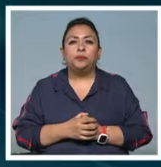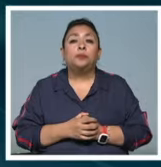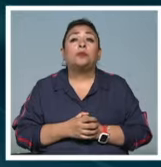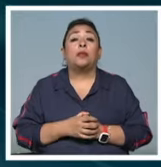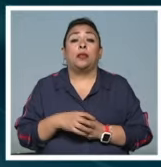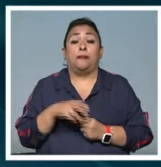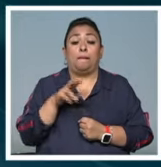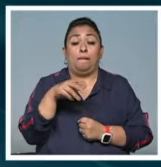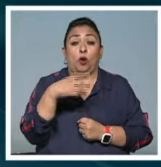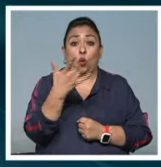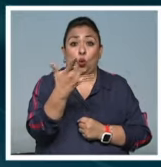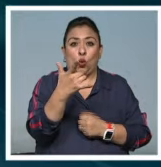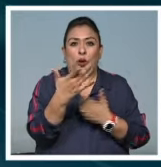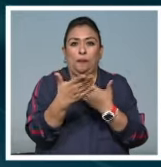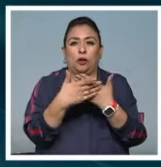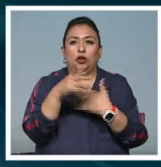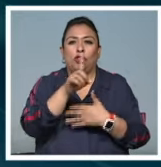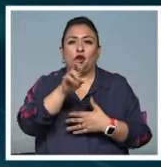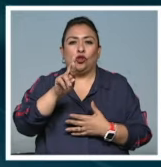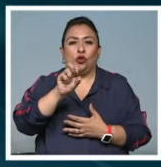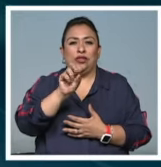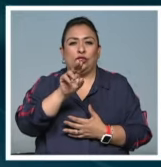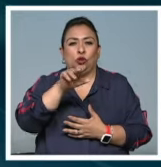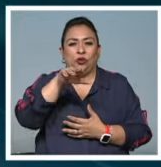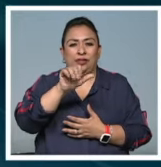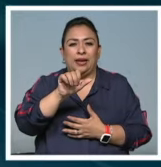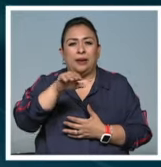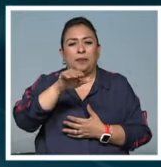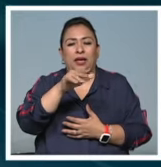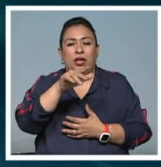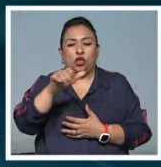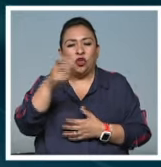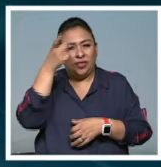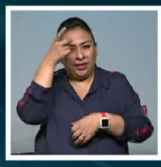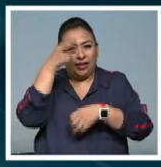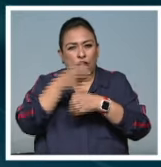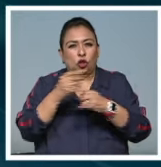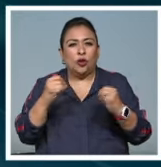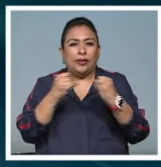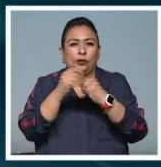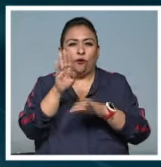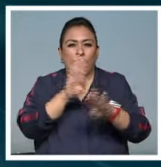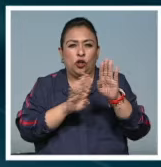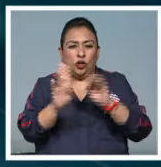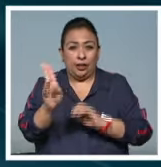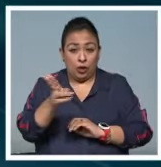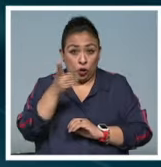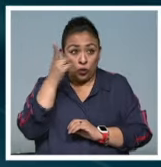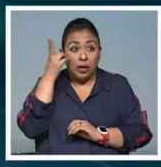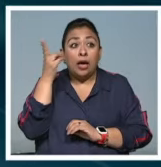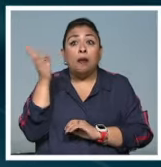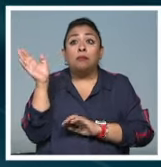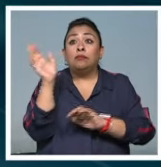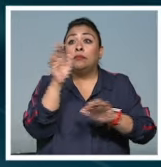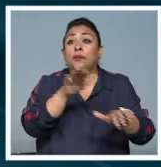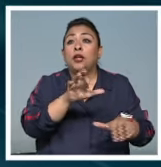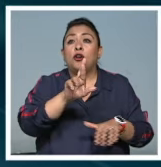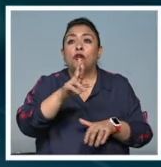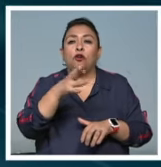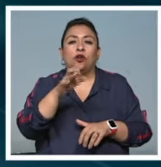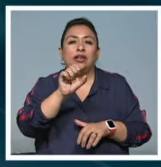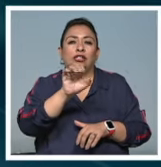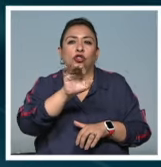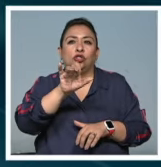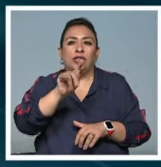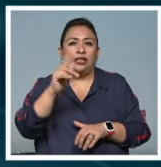El próximo mes de julio, la doctora Susana Magallón Puebla, directora del Instituto de Biología de la UNAM, ingresará a la Royal Society